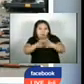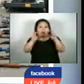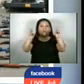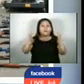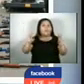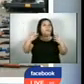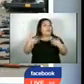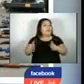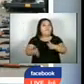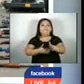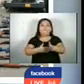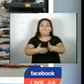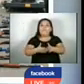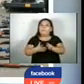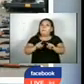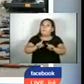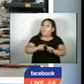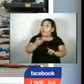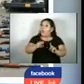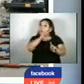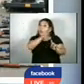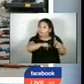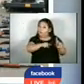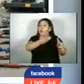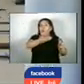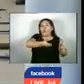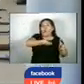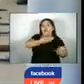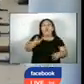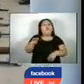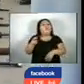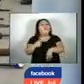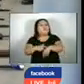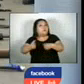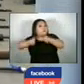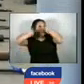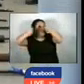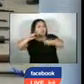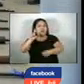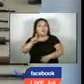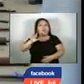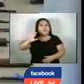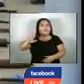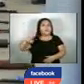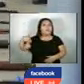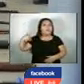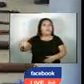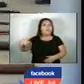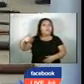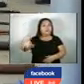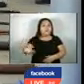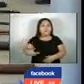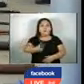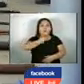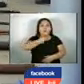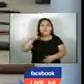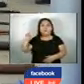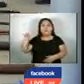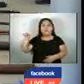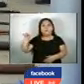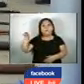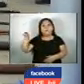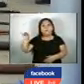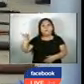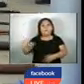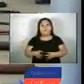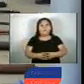caso inician. Sin embargo, de ser encontrado culpable, podría ser condenado hasta 15 años de prisión. Dani Guarita,